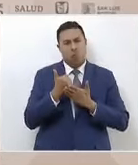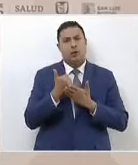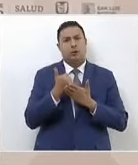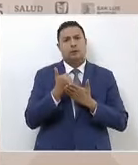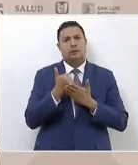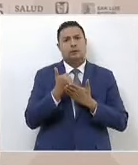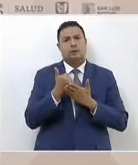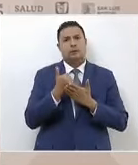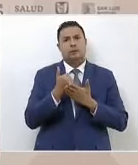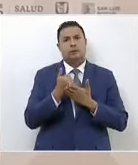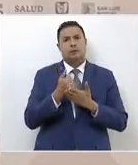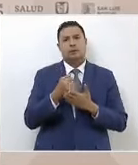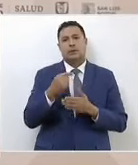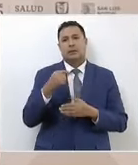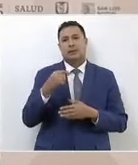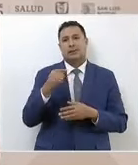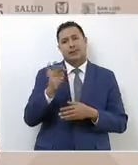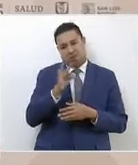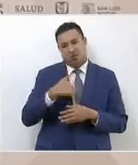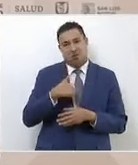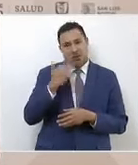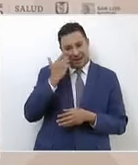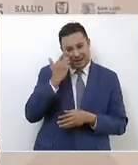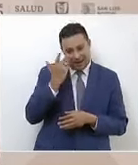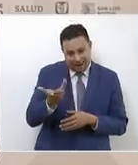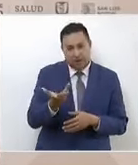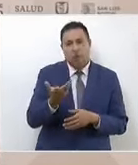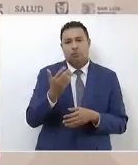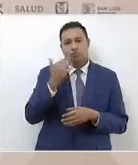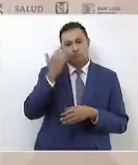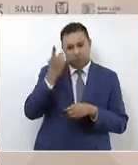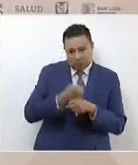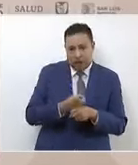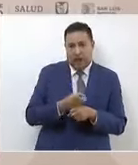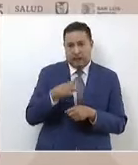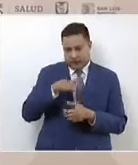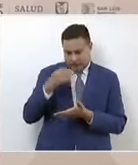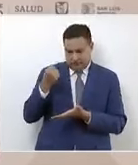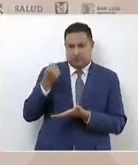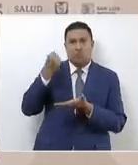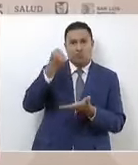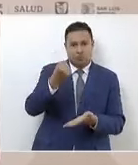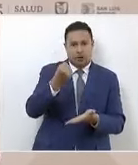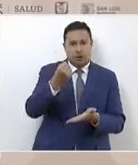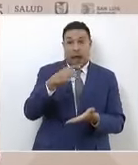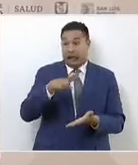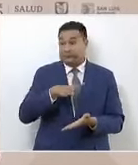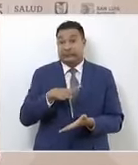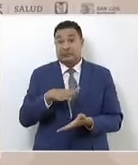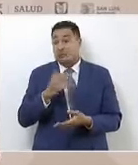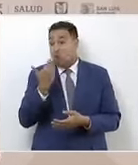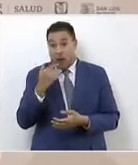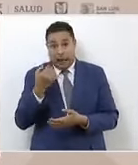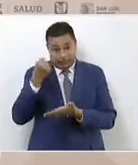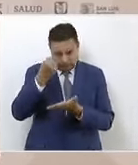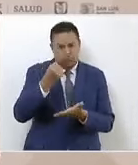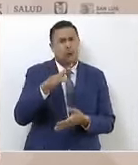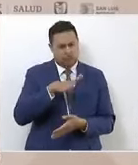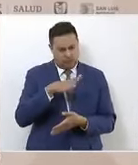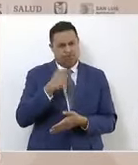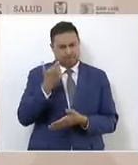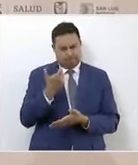podemos tener nosotros voluntad, se pueden tener el presupuesto, porque no es un problema de presupuesto.